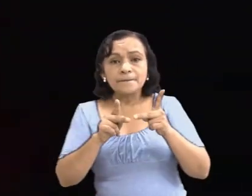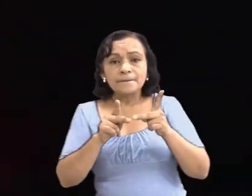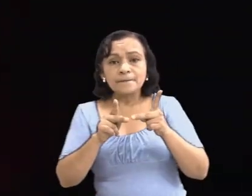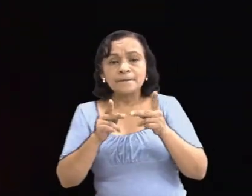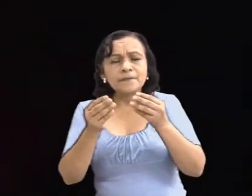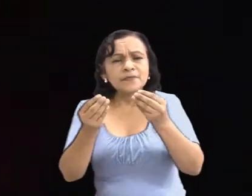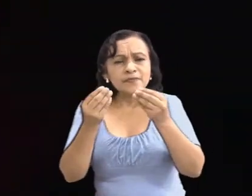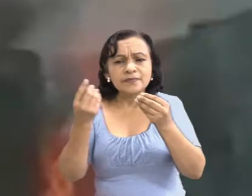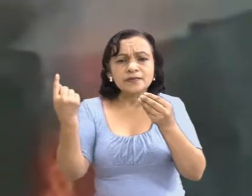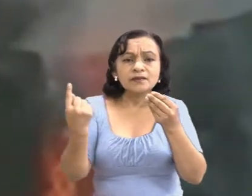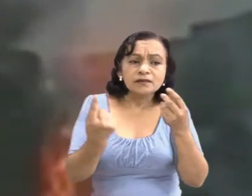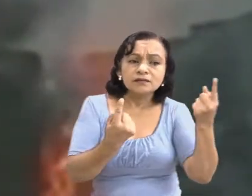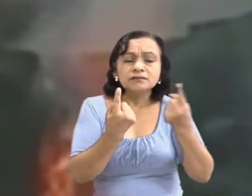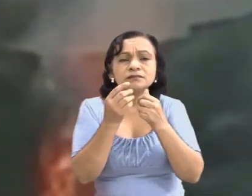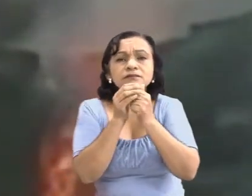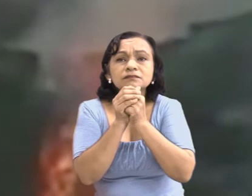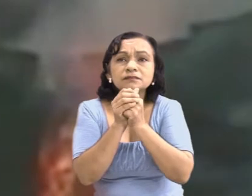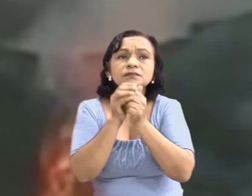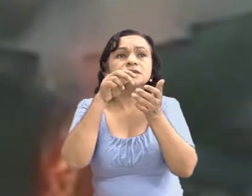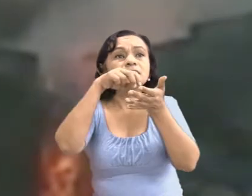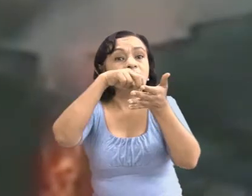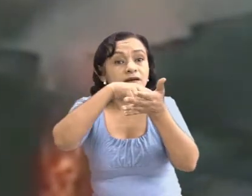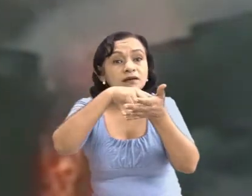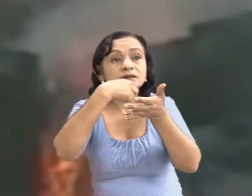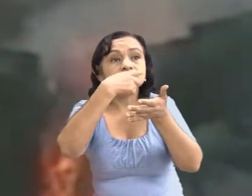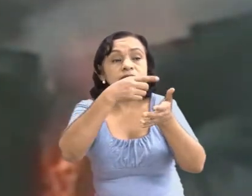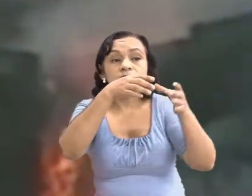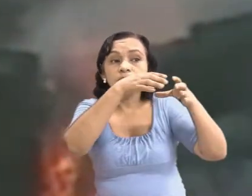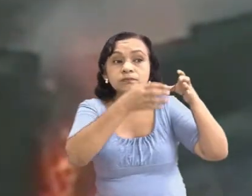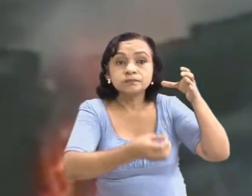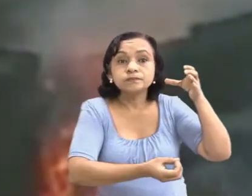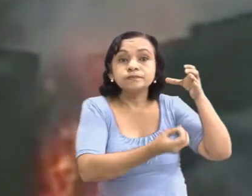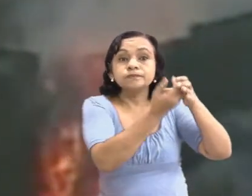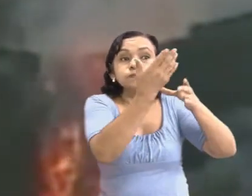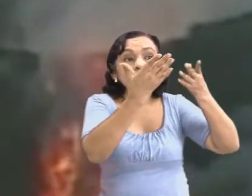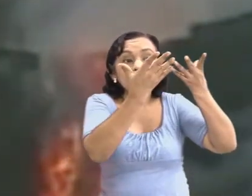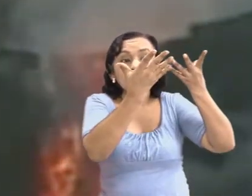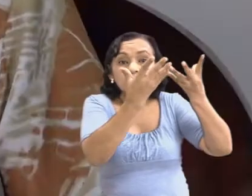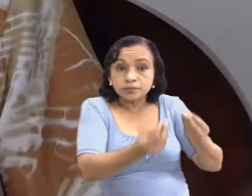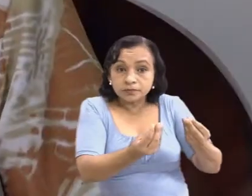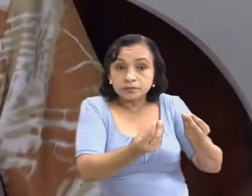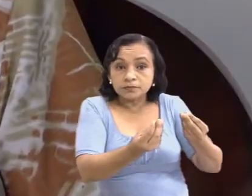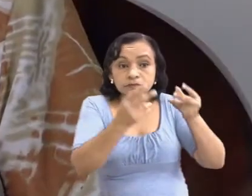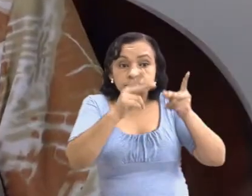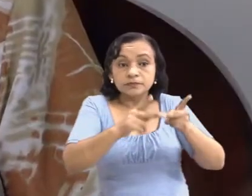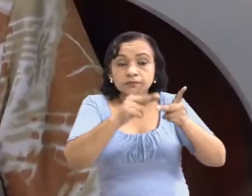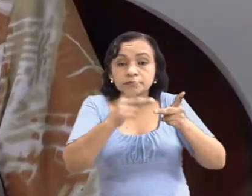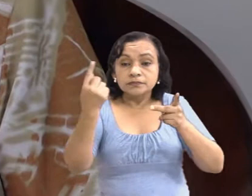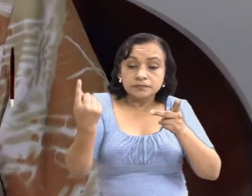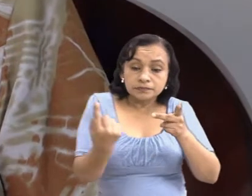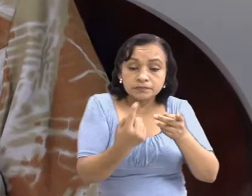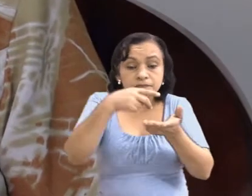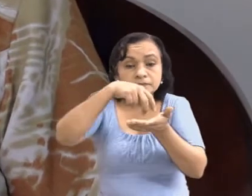llegaba a la curia a pedir clemencia para que el cerro se apagara. Como la gente llegaba a